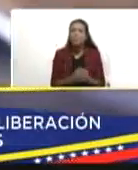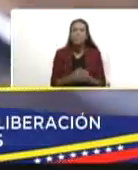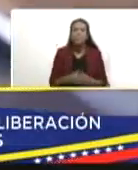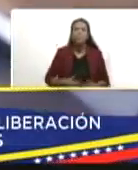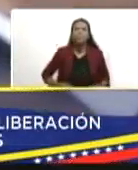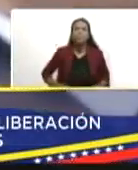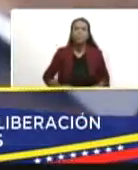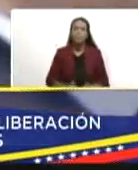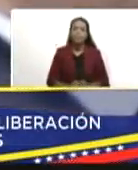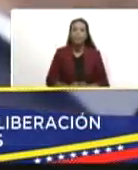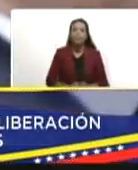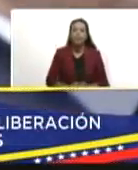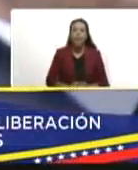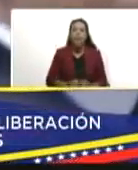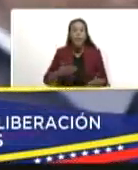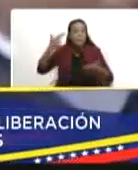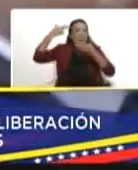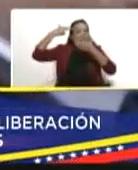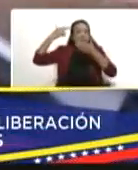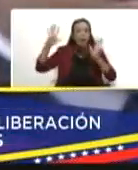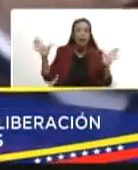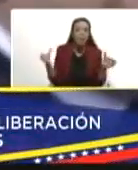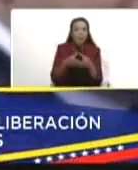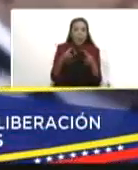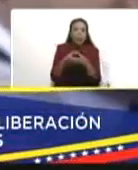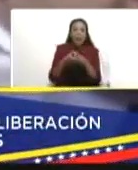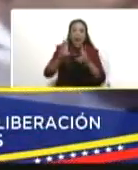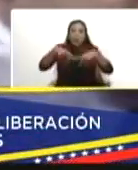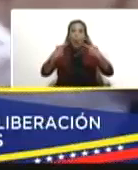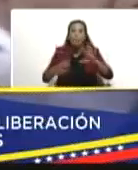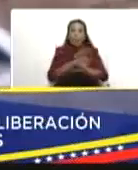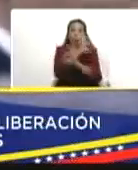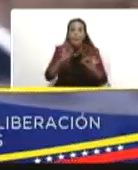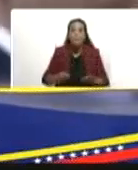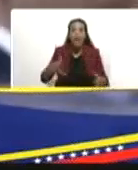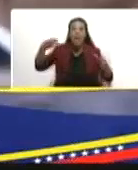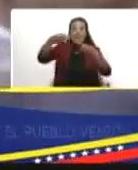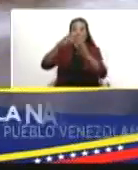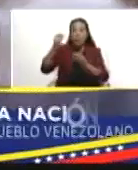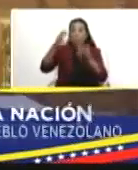llamaba las pandillas criminales la nueva insurgencia